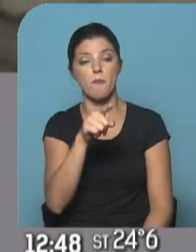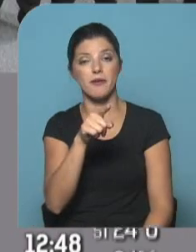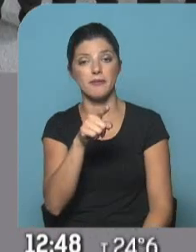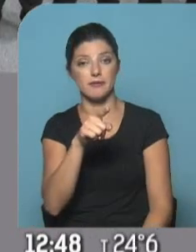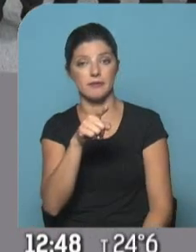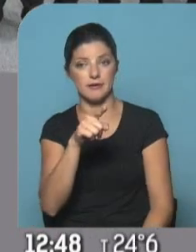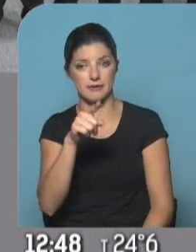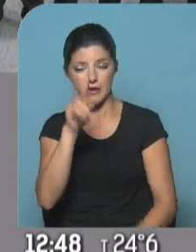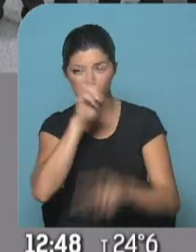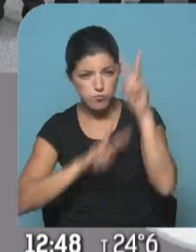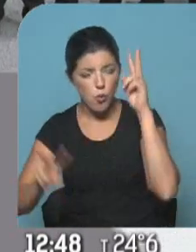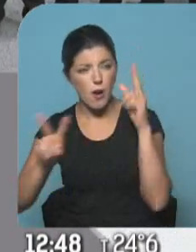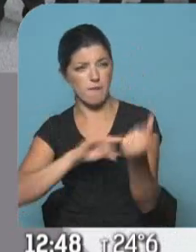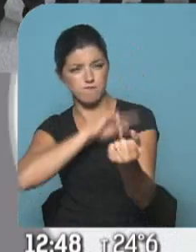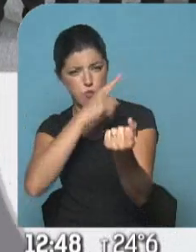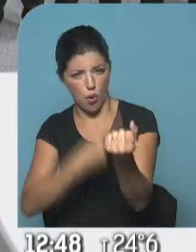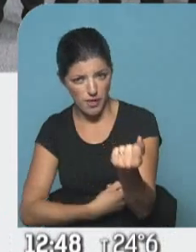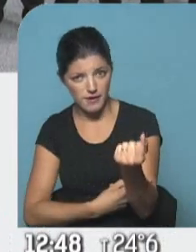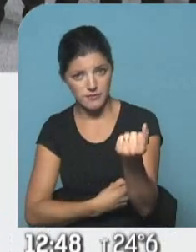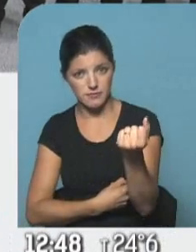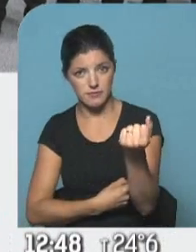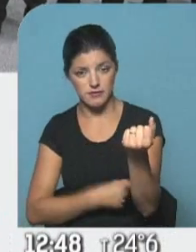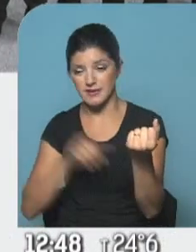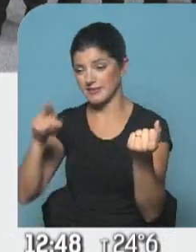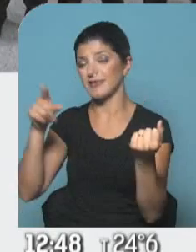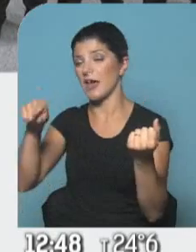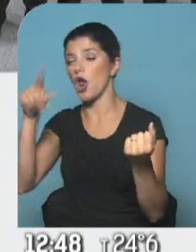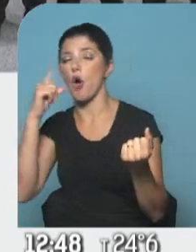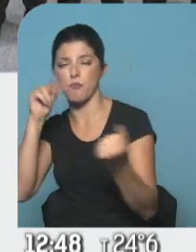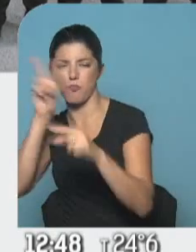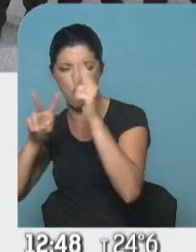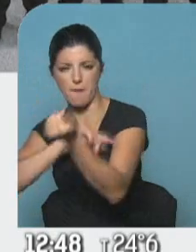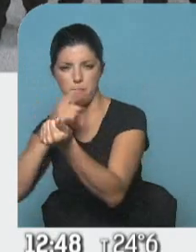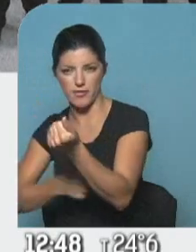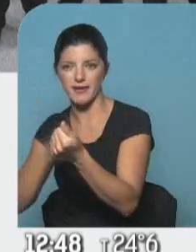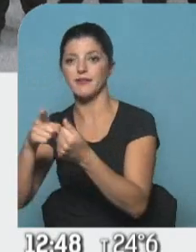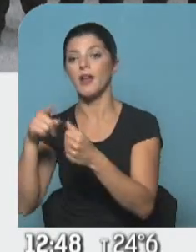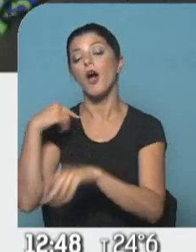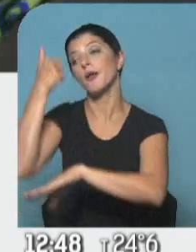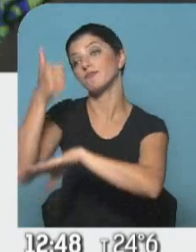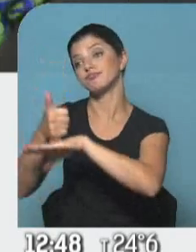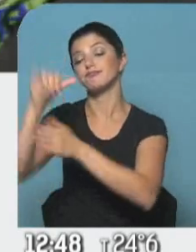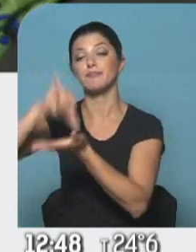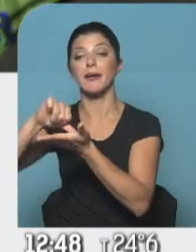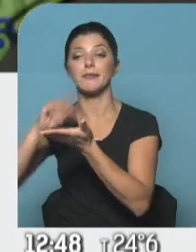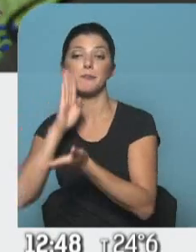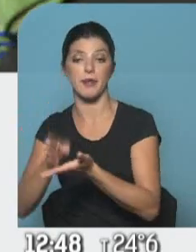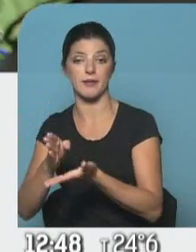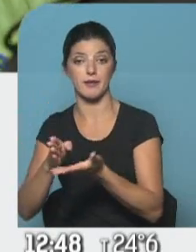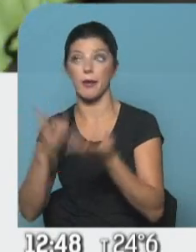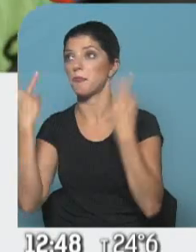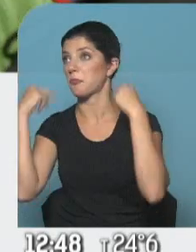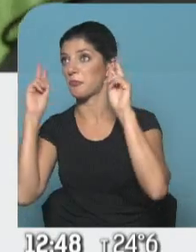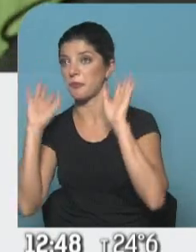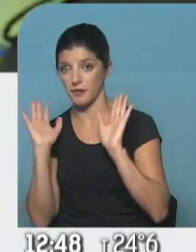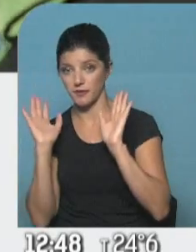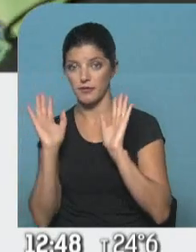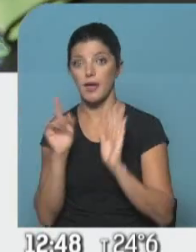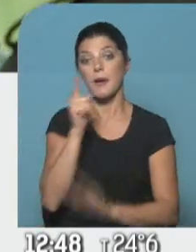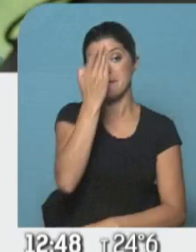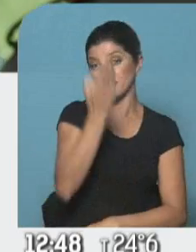está en el primer mundo disfrutando de las bondades de Bélgica. La verdad que quien gobierna es quien tiene el derecho de